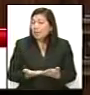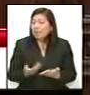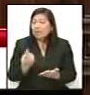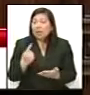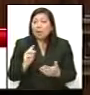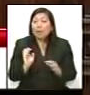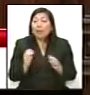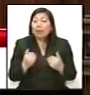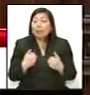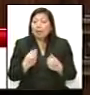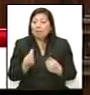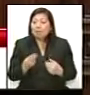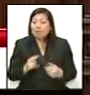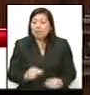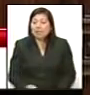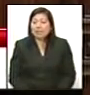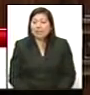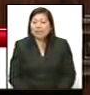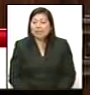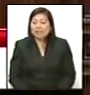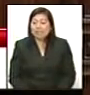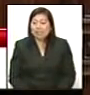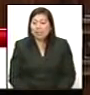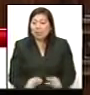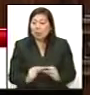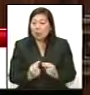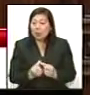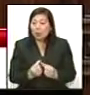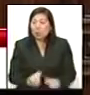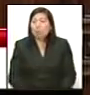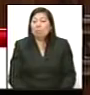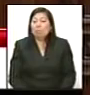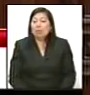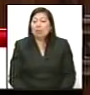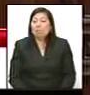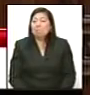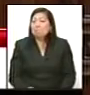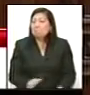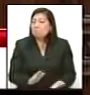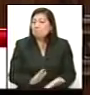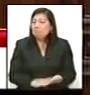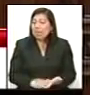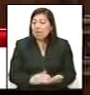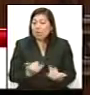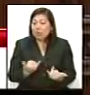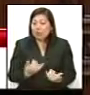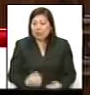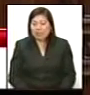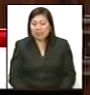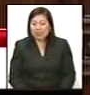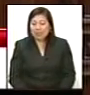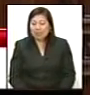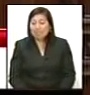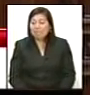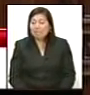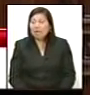para tener sobreganancias abrumadoras e ilegales, ilícitas en última instancia.